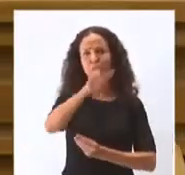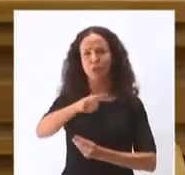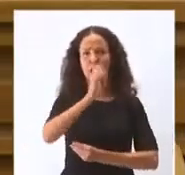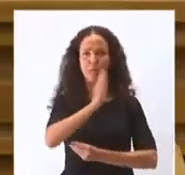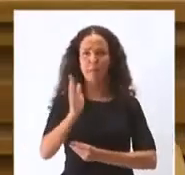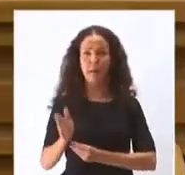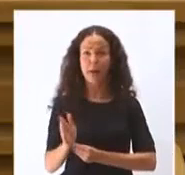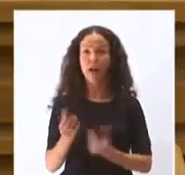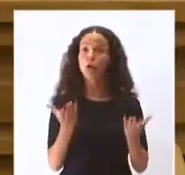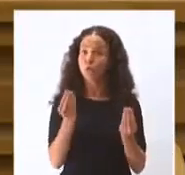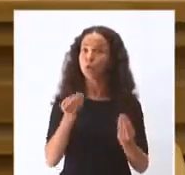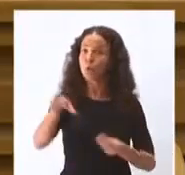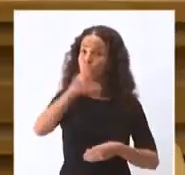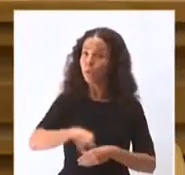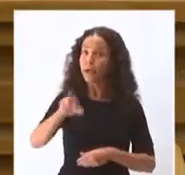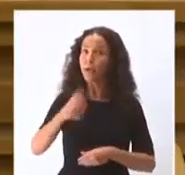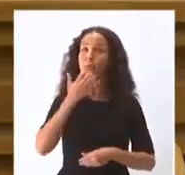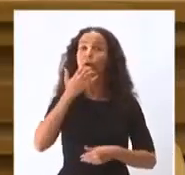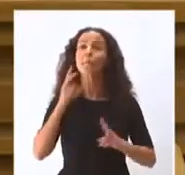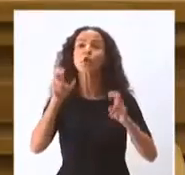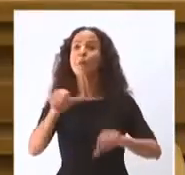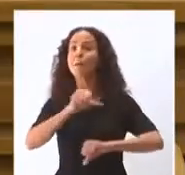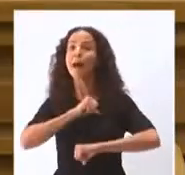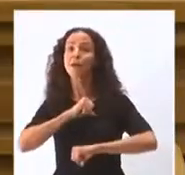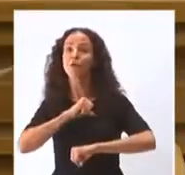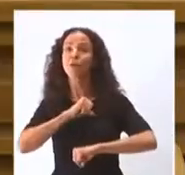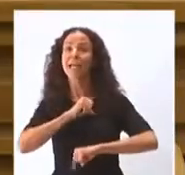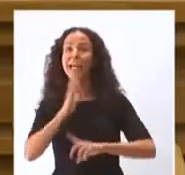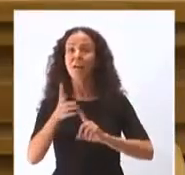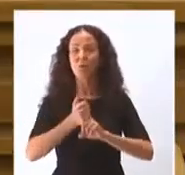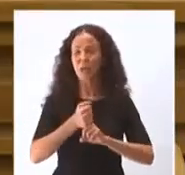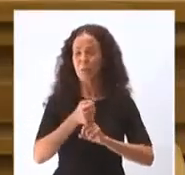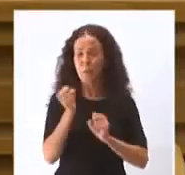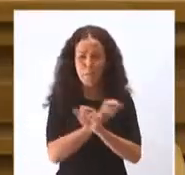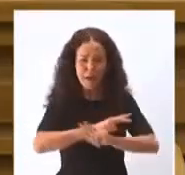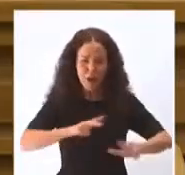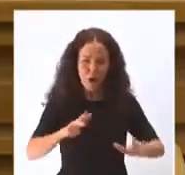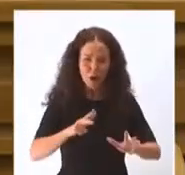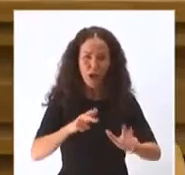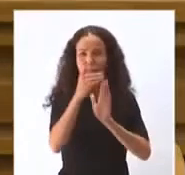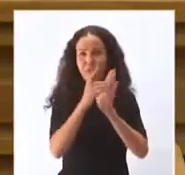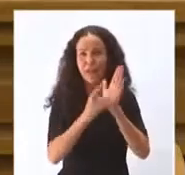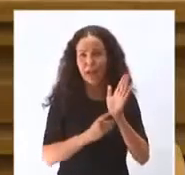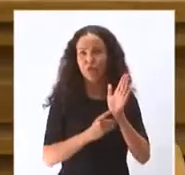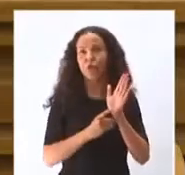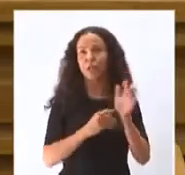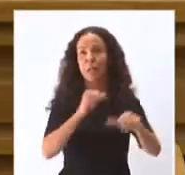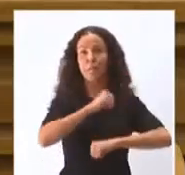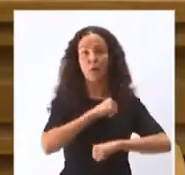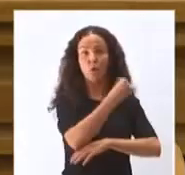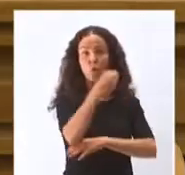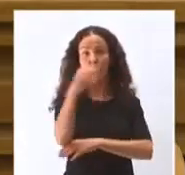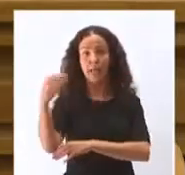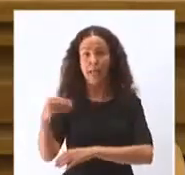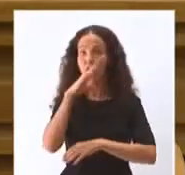como nos pasó con él con el paro que nos encontramos la peor cifra del paro juvenil de toda españa' y somos de los que más estamos creciendo en eso